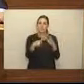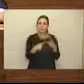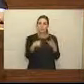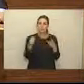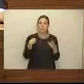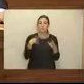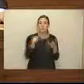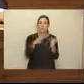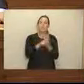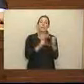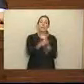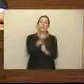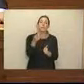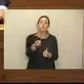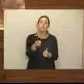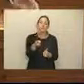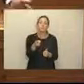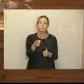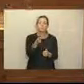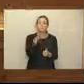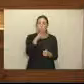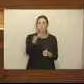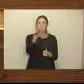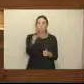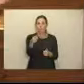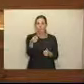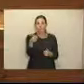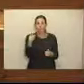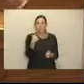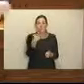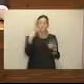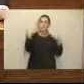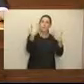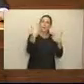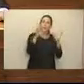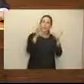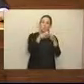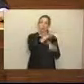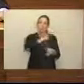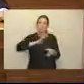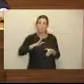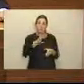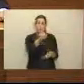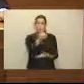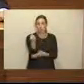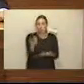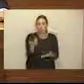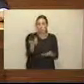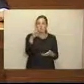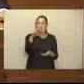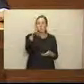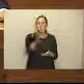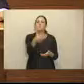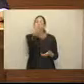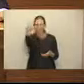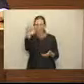de crédito, por las cuales usted ayer felicitó al Partido Popular, me parece muy bien que les haya felicitado porque le hayan apoyado, usted olvidó que una de ellas la